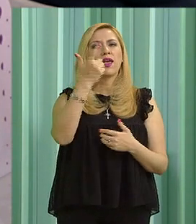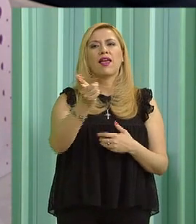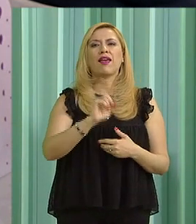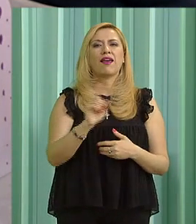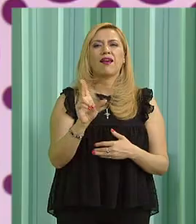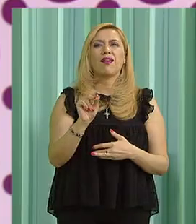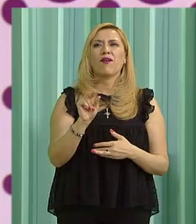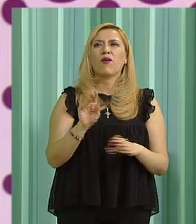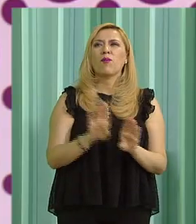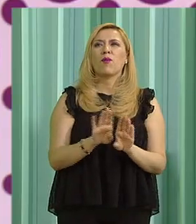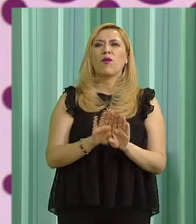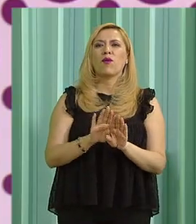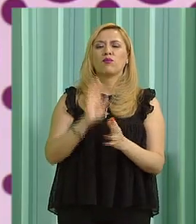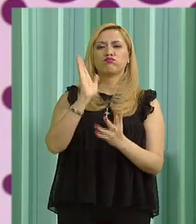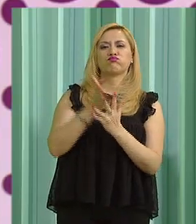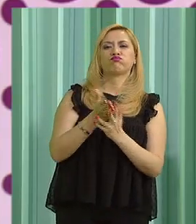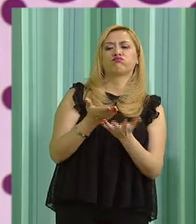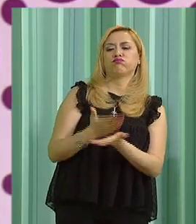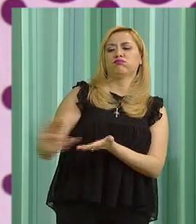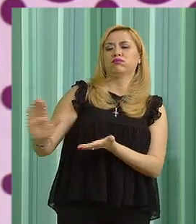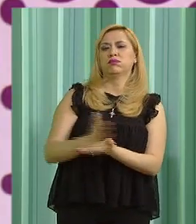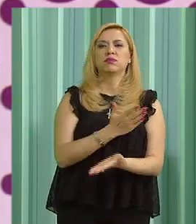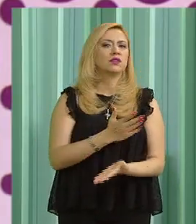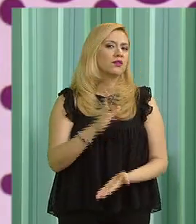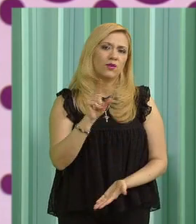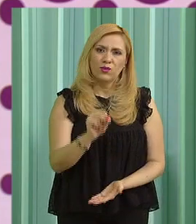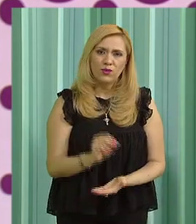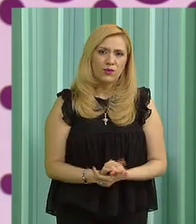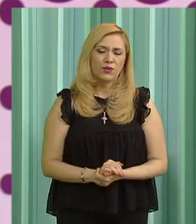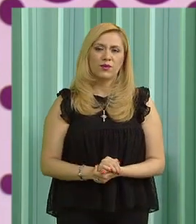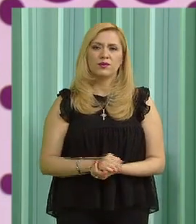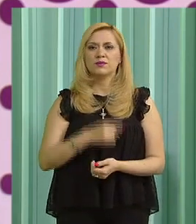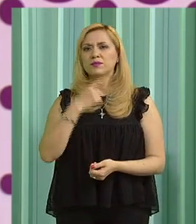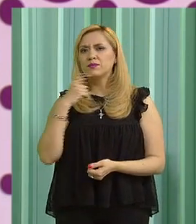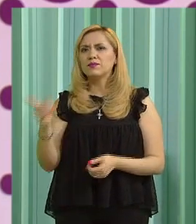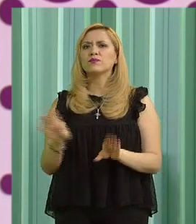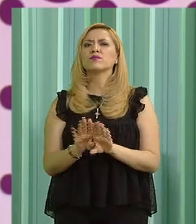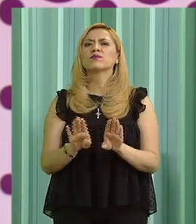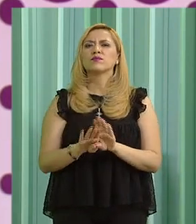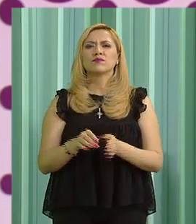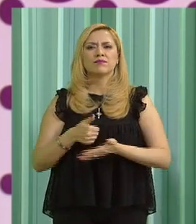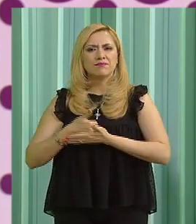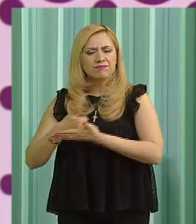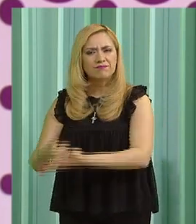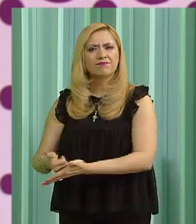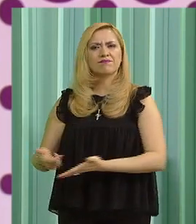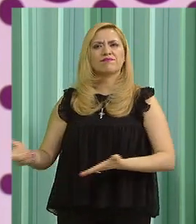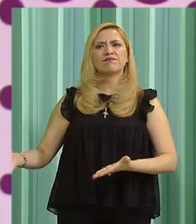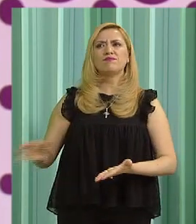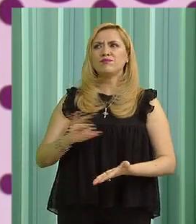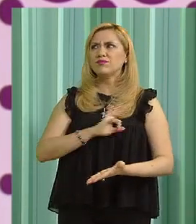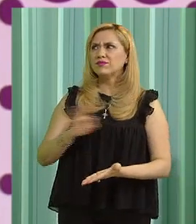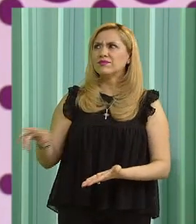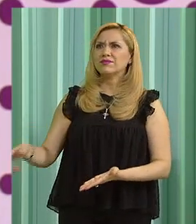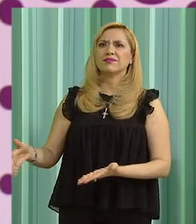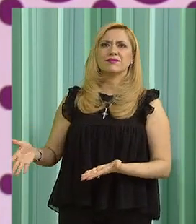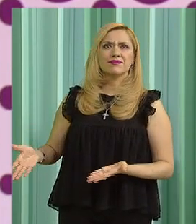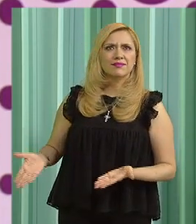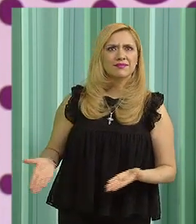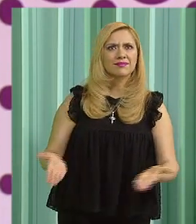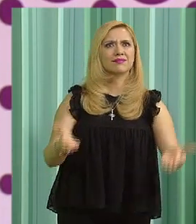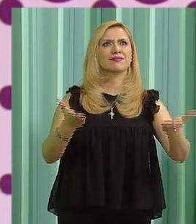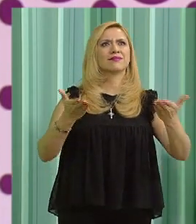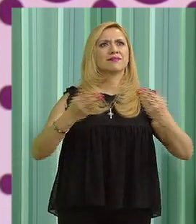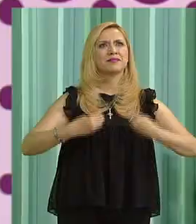las organizaciones, del mandato tampoco del ACNUR. Clau, tú hablabas mucho del empoderamiento, ¿no? De cómo poder tener empatía